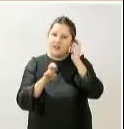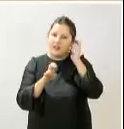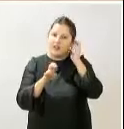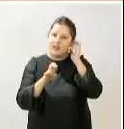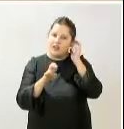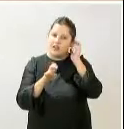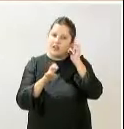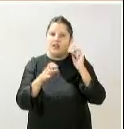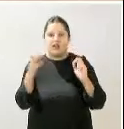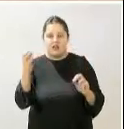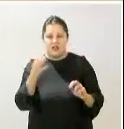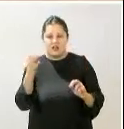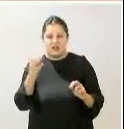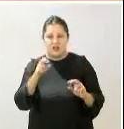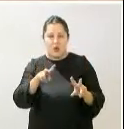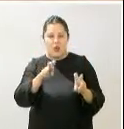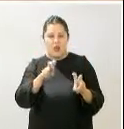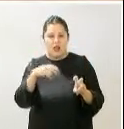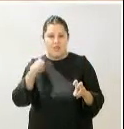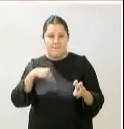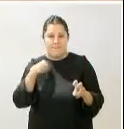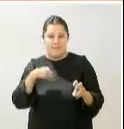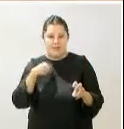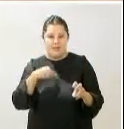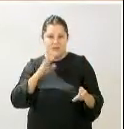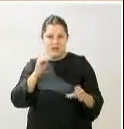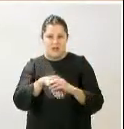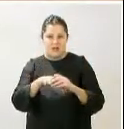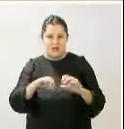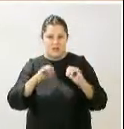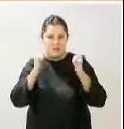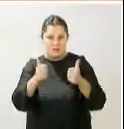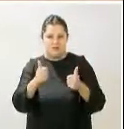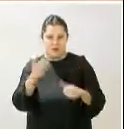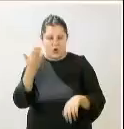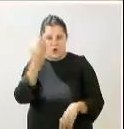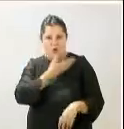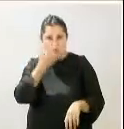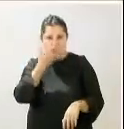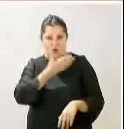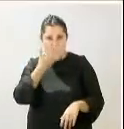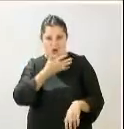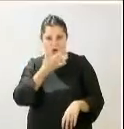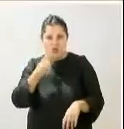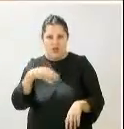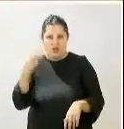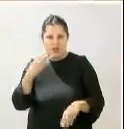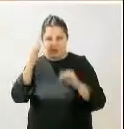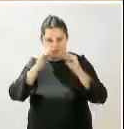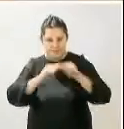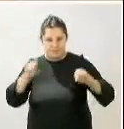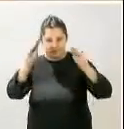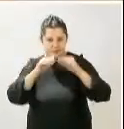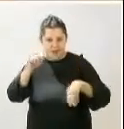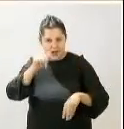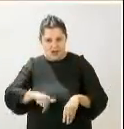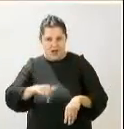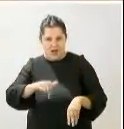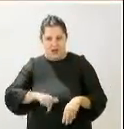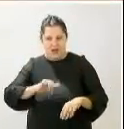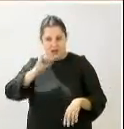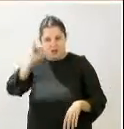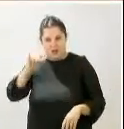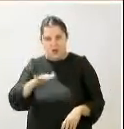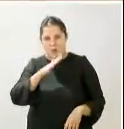debe, a raíz de una iniciativa nuestra, empezar a impartirse en los colegios e institutos de nuestra comunidad, porque